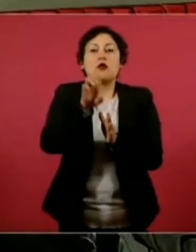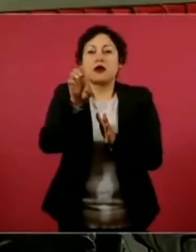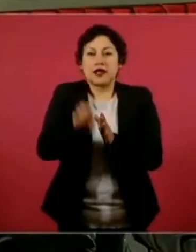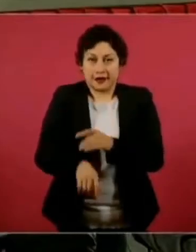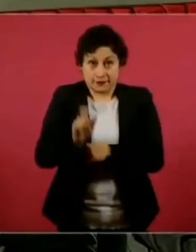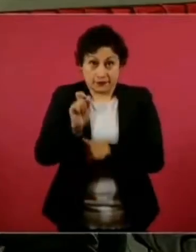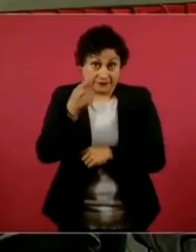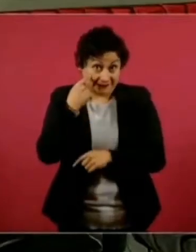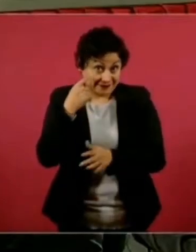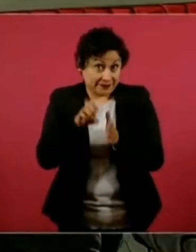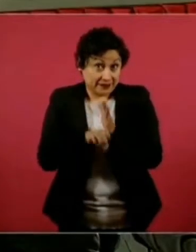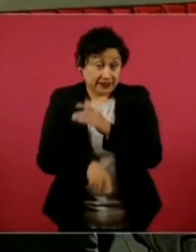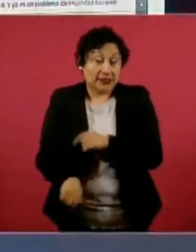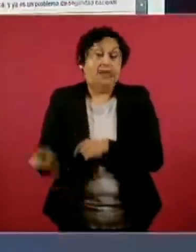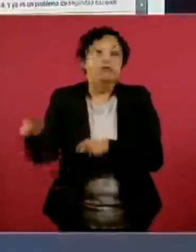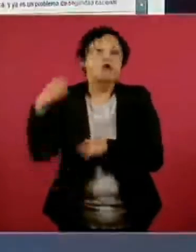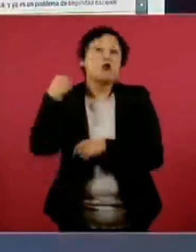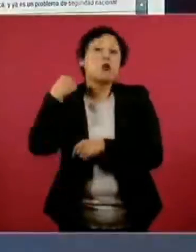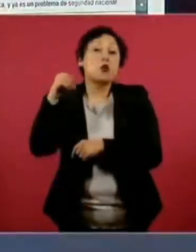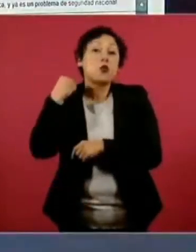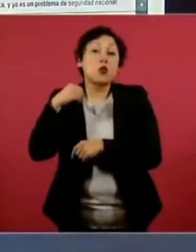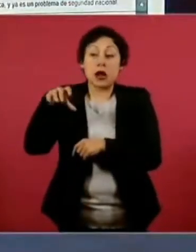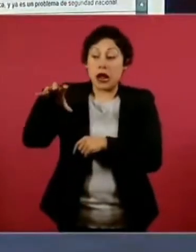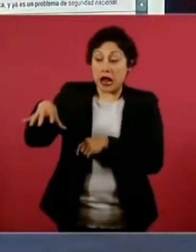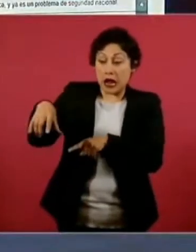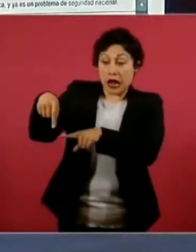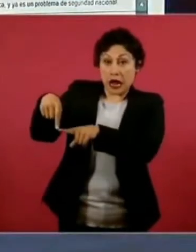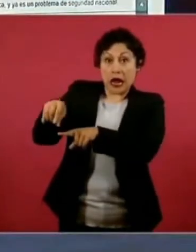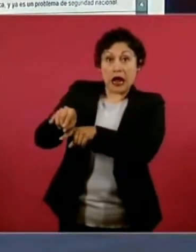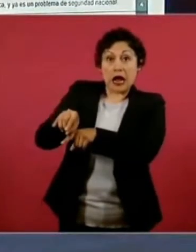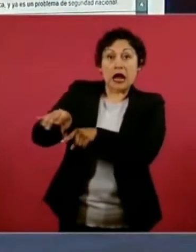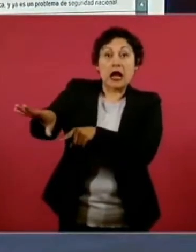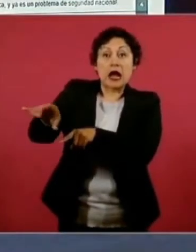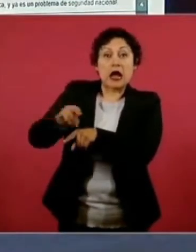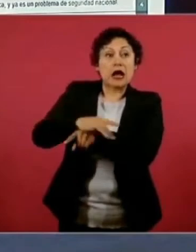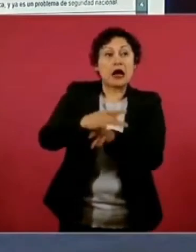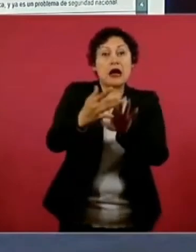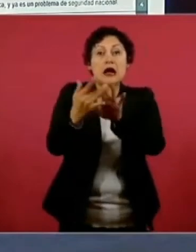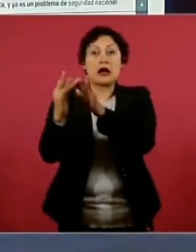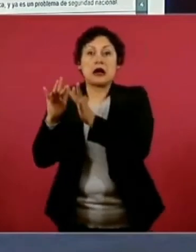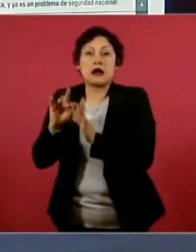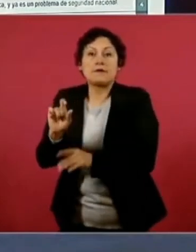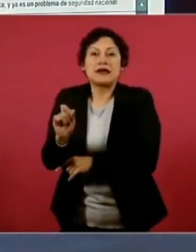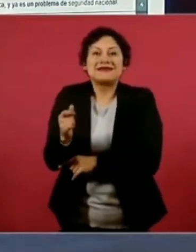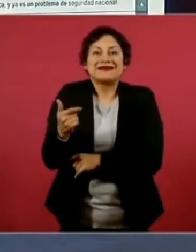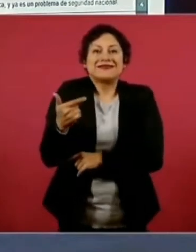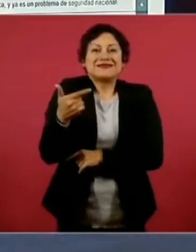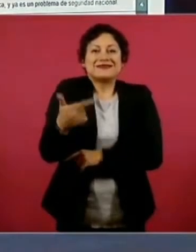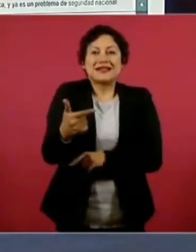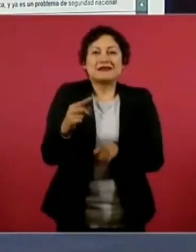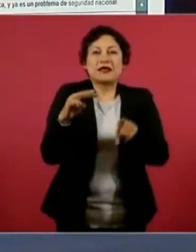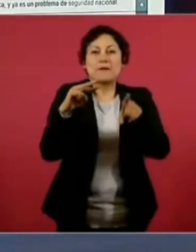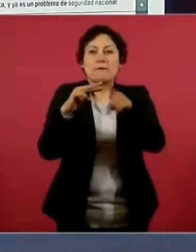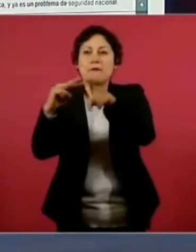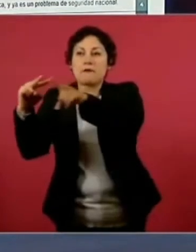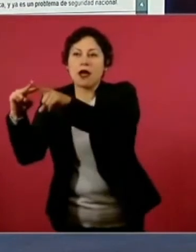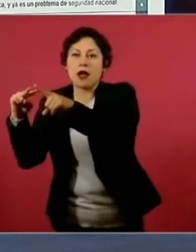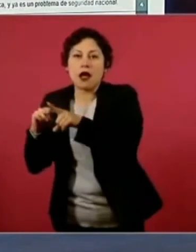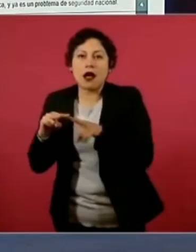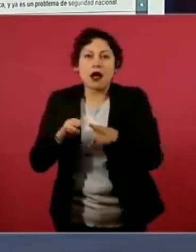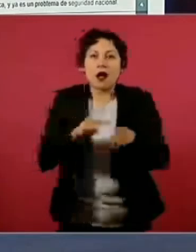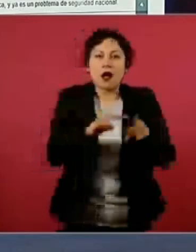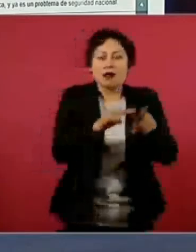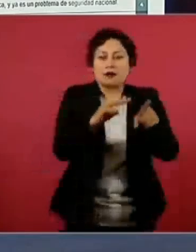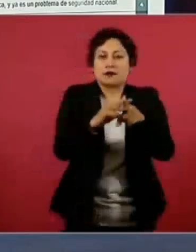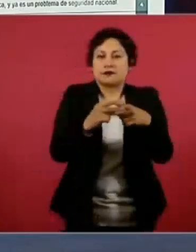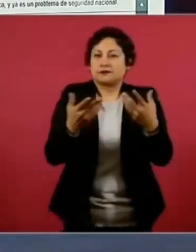de Oaxaca, que iba a interconectar a 27 parques eólicos. Era, digamos, una superautopista que se iba a